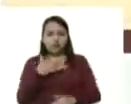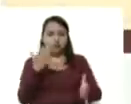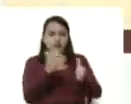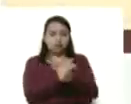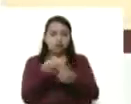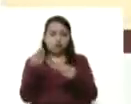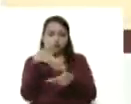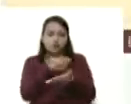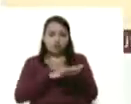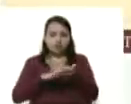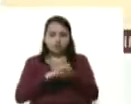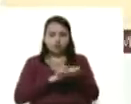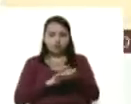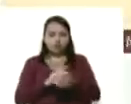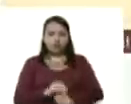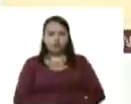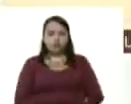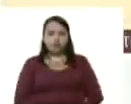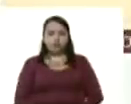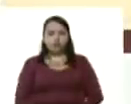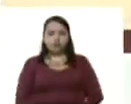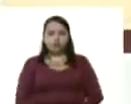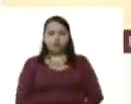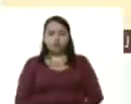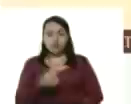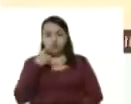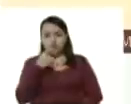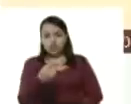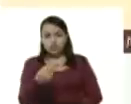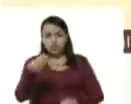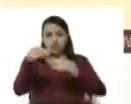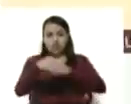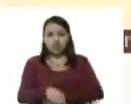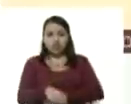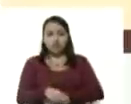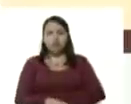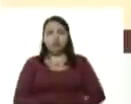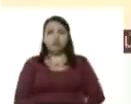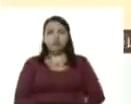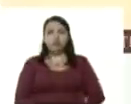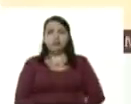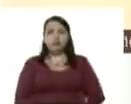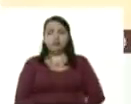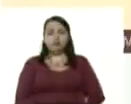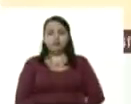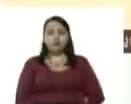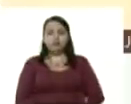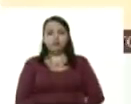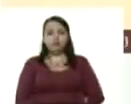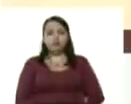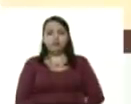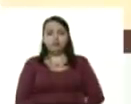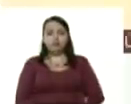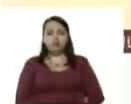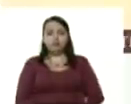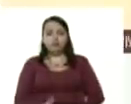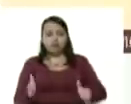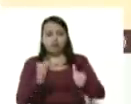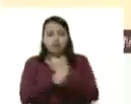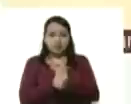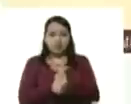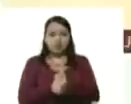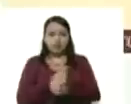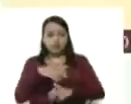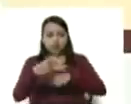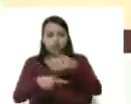solución textualmente. Lo dice el Acuerdo de Ginebra, el alcance, propósito y razón